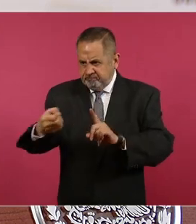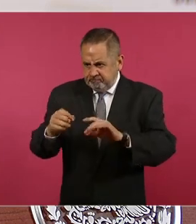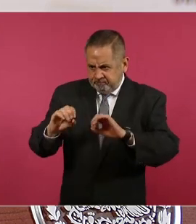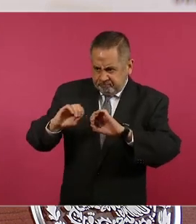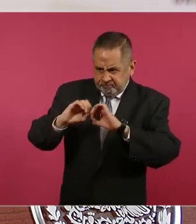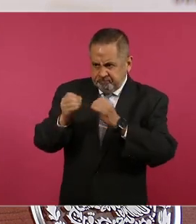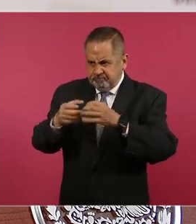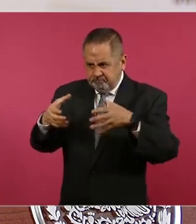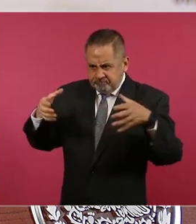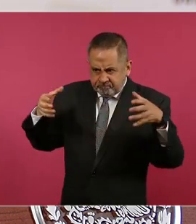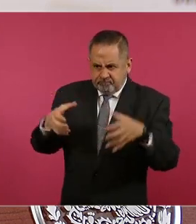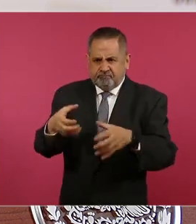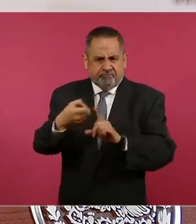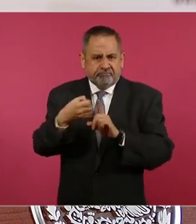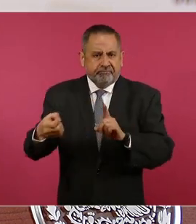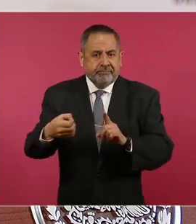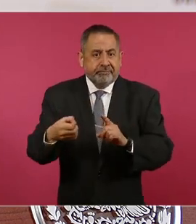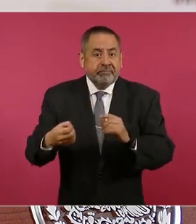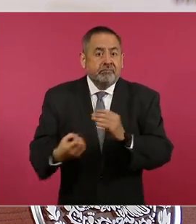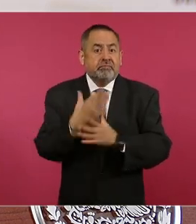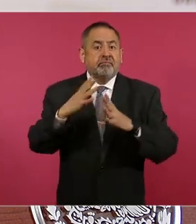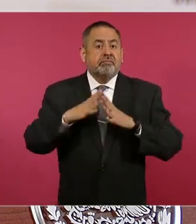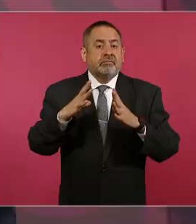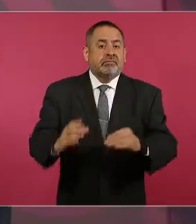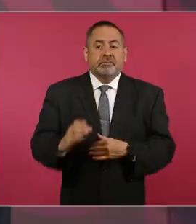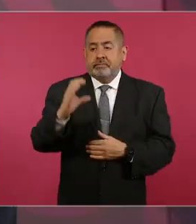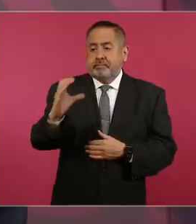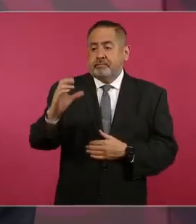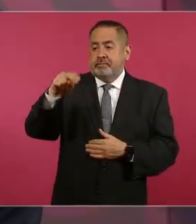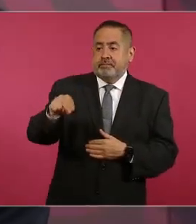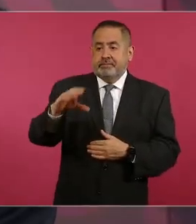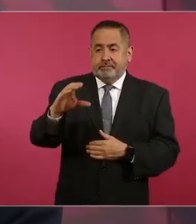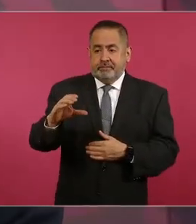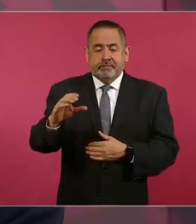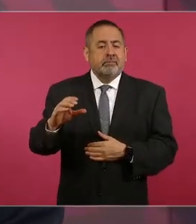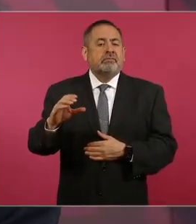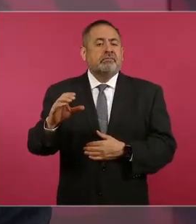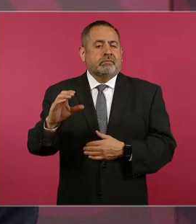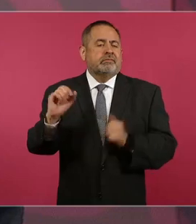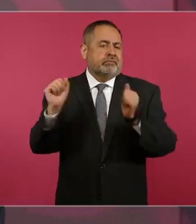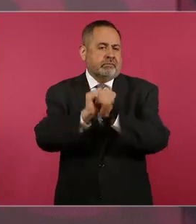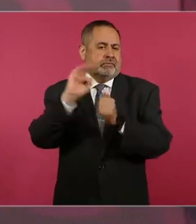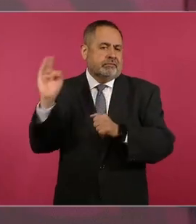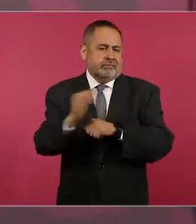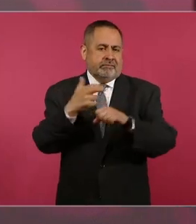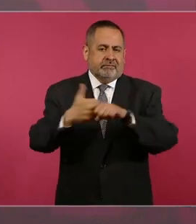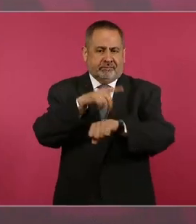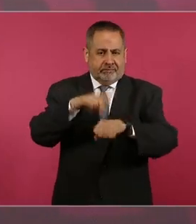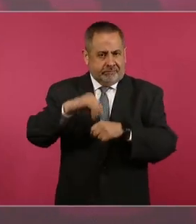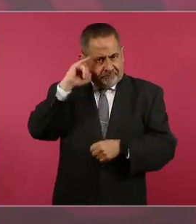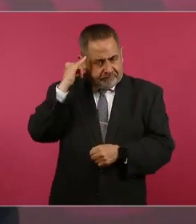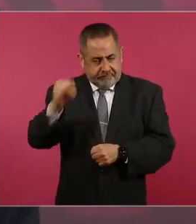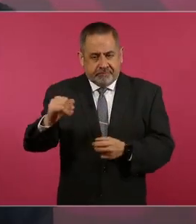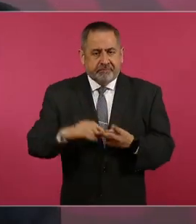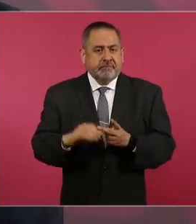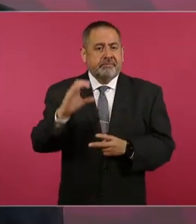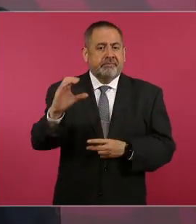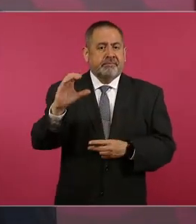Es cuando surge la CNC, la Confederación Nacional Campesina, la CTM,